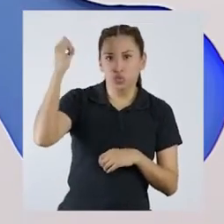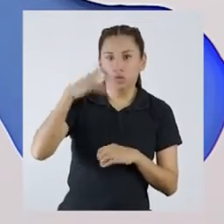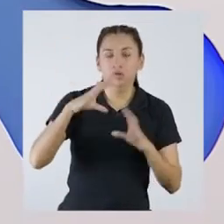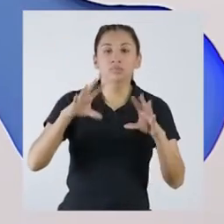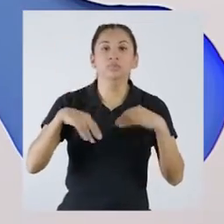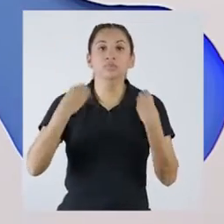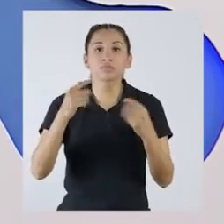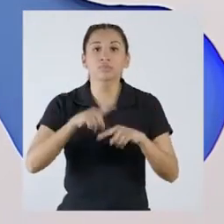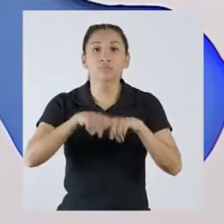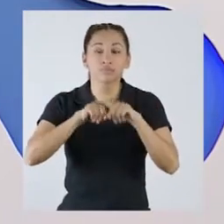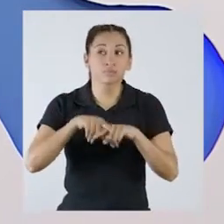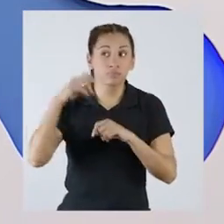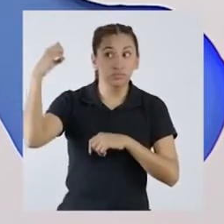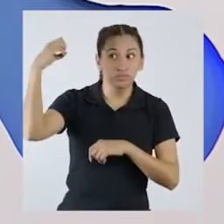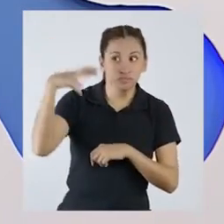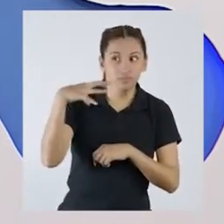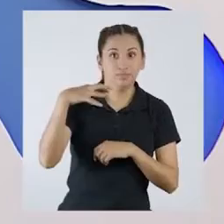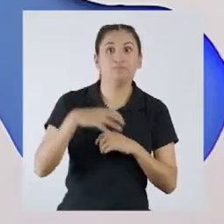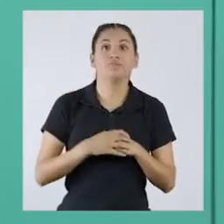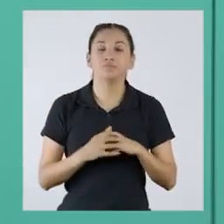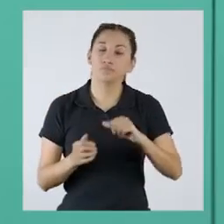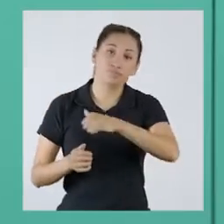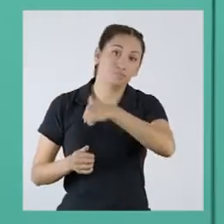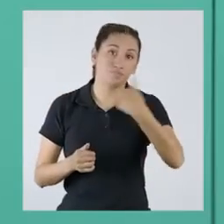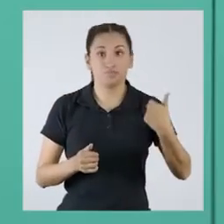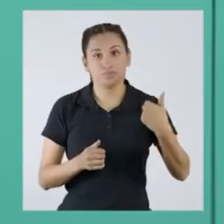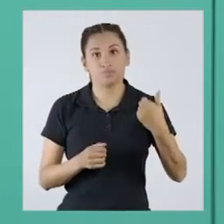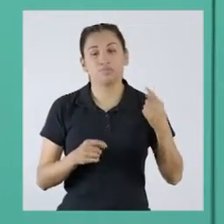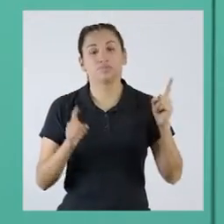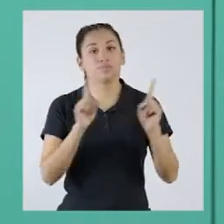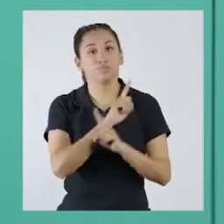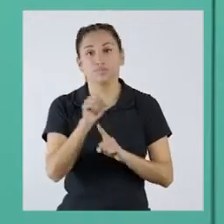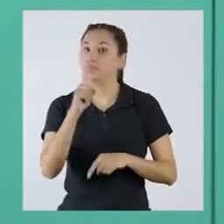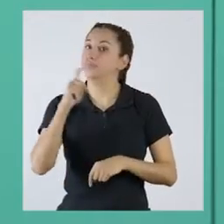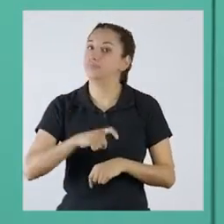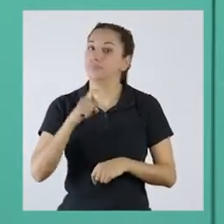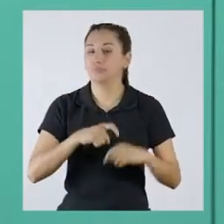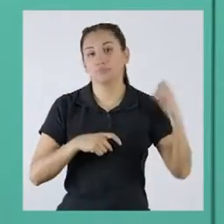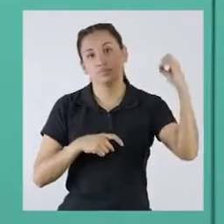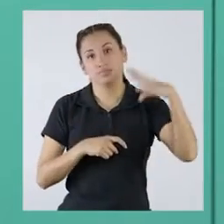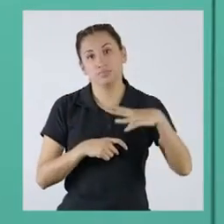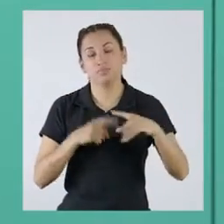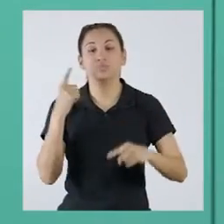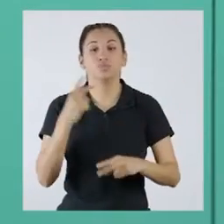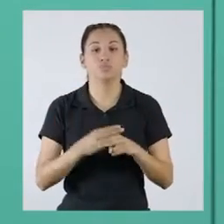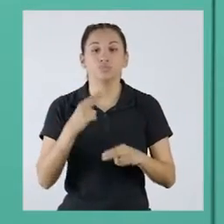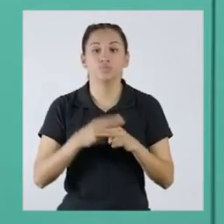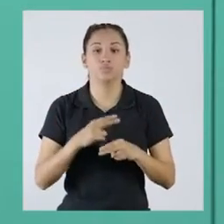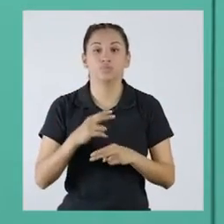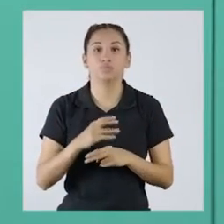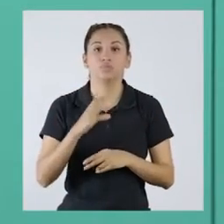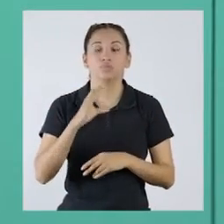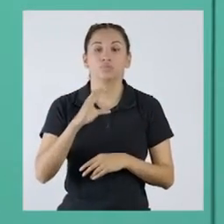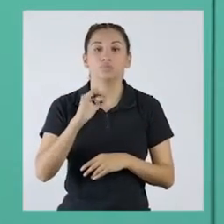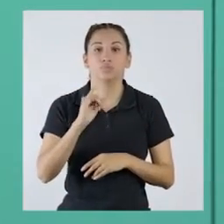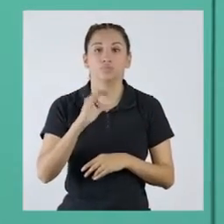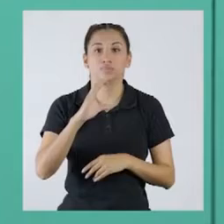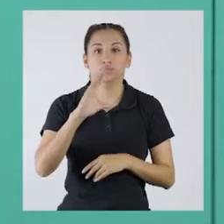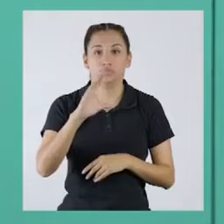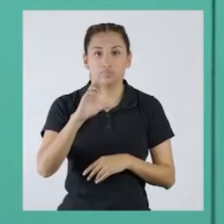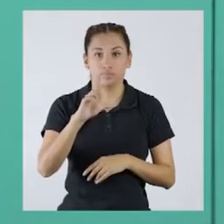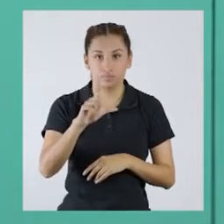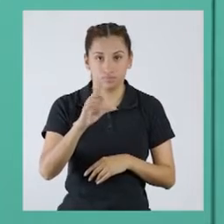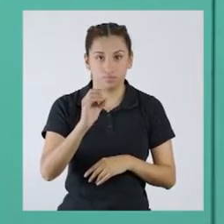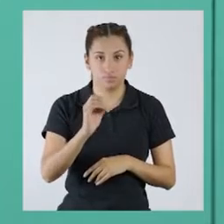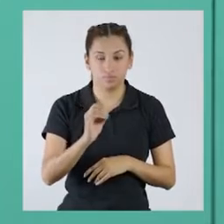luminosa, porque depende de la luz. Y otra donde no se requiere luz, llamada ciclo de